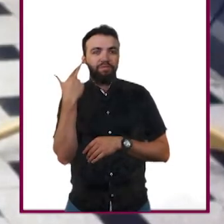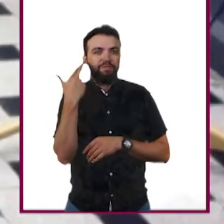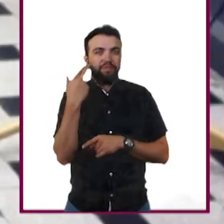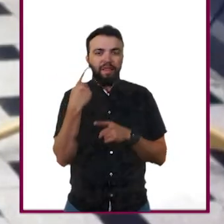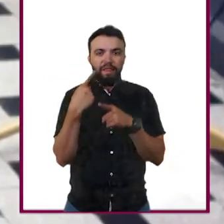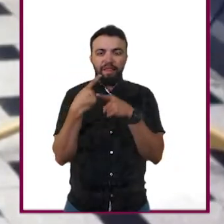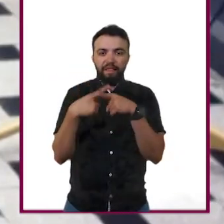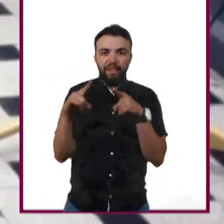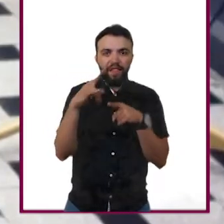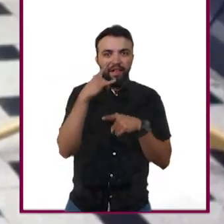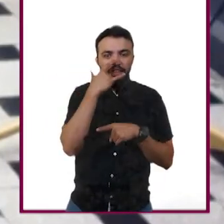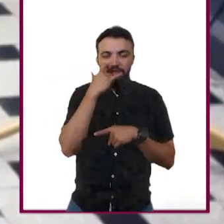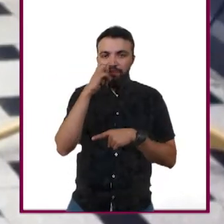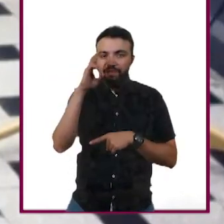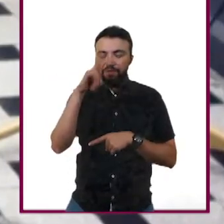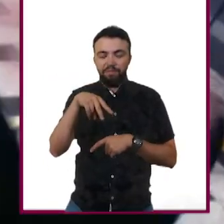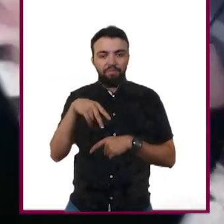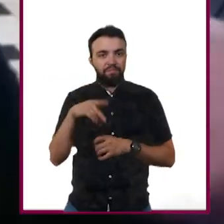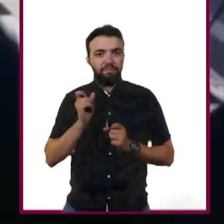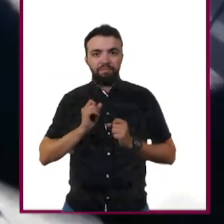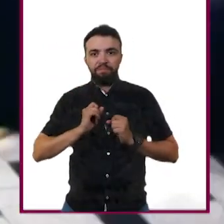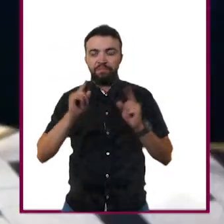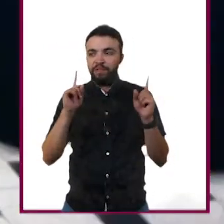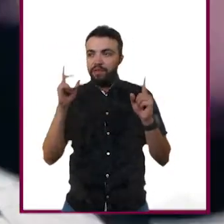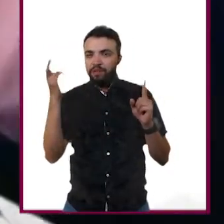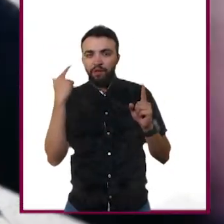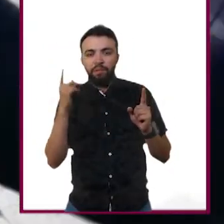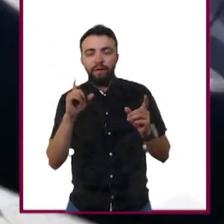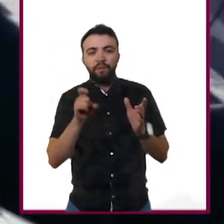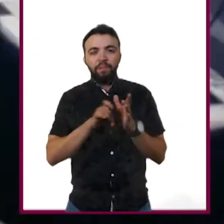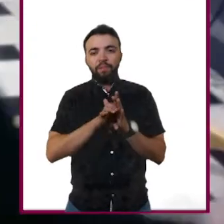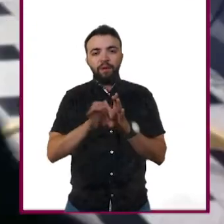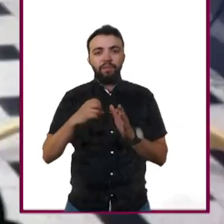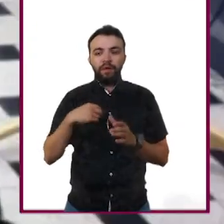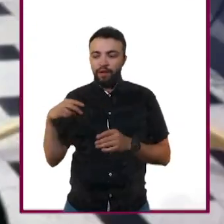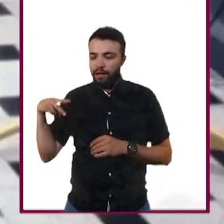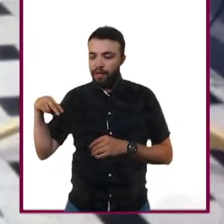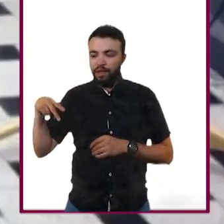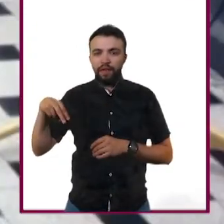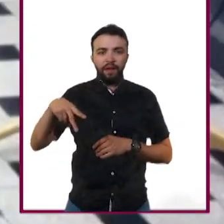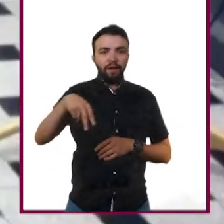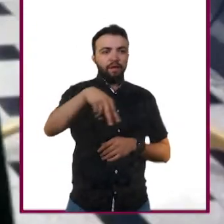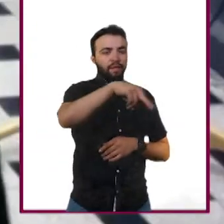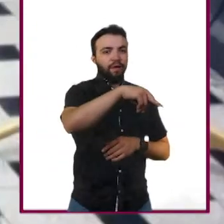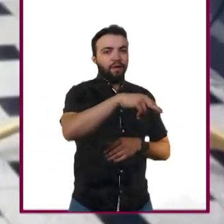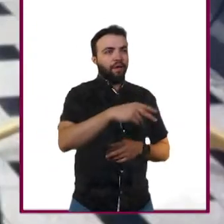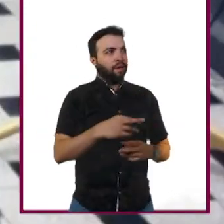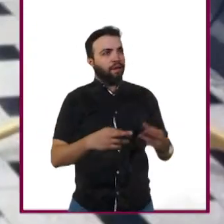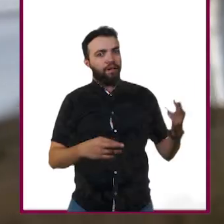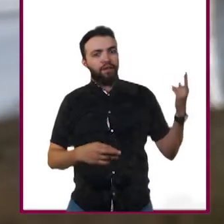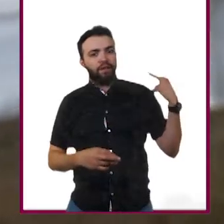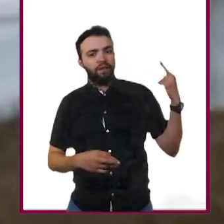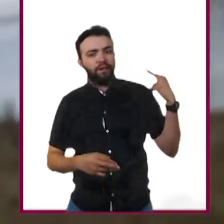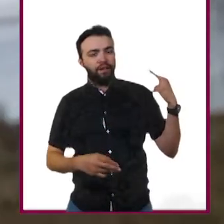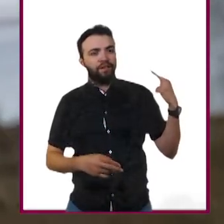mundo. Es increíble escucharlo, y a veces caminar por el campo y empezarlo a ir a la distancia es muy